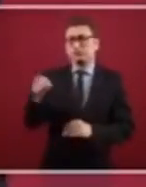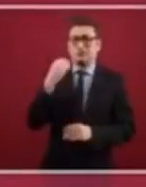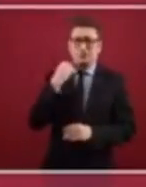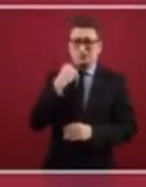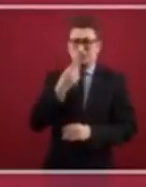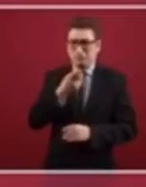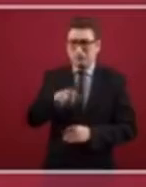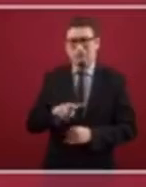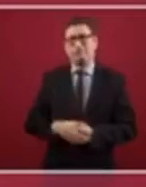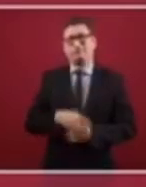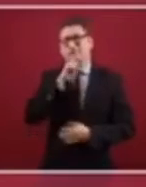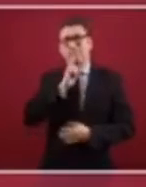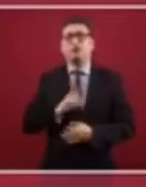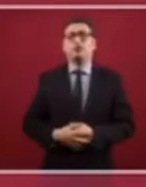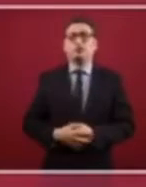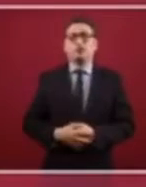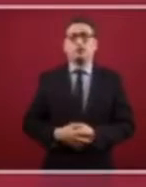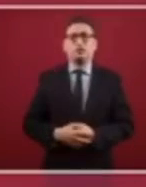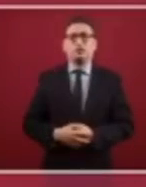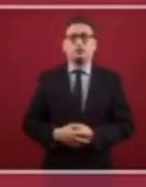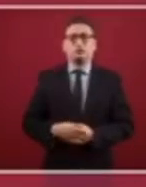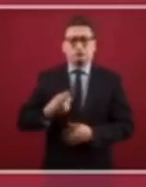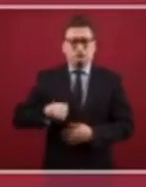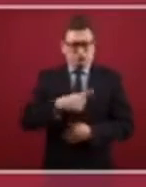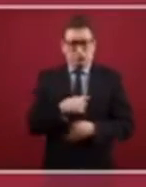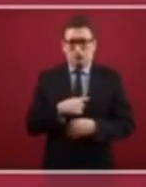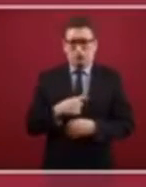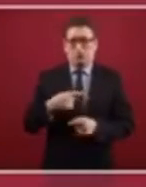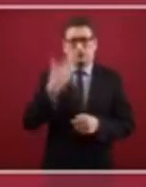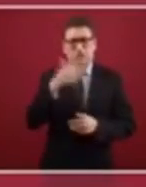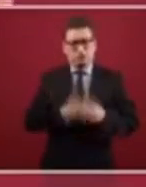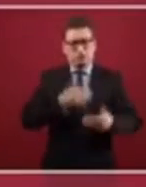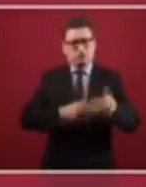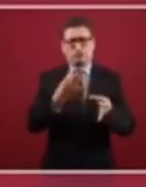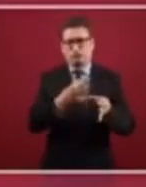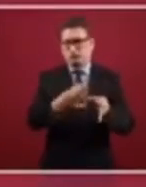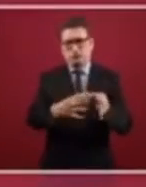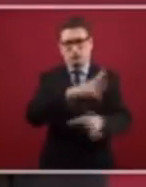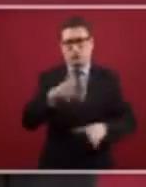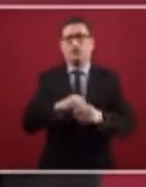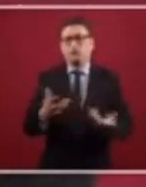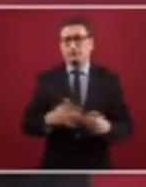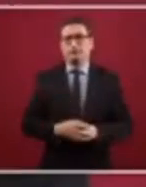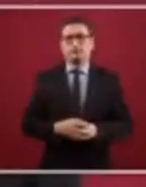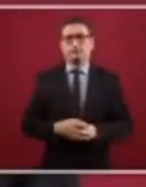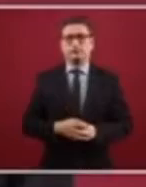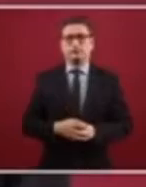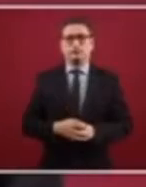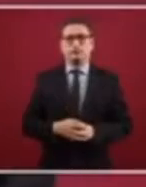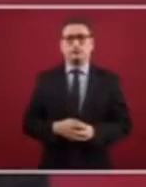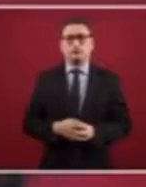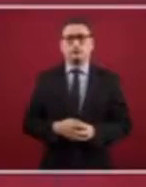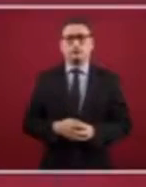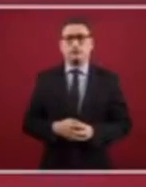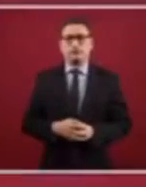verdad. Nosotros hemos cumplido con todo el procedimiento. Tan es así que por eso se acudió